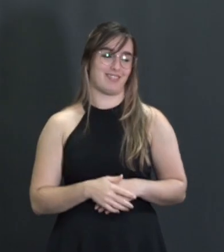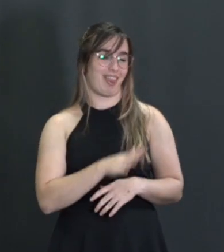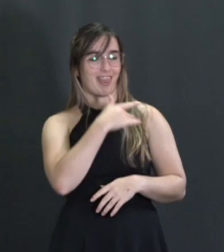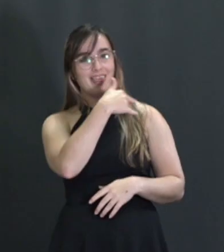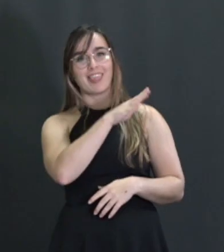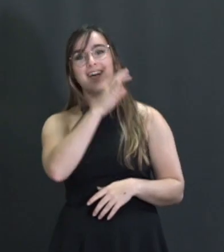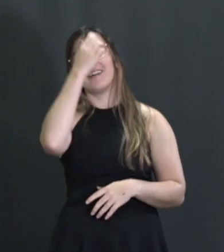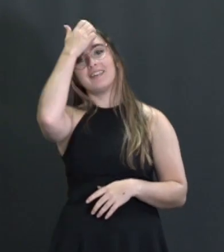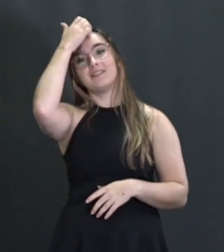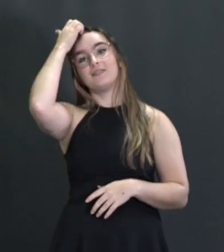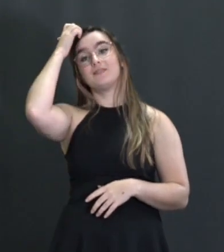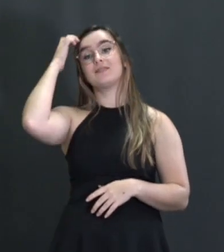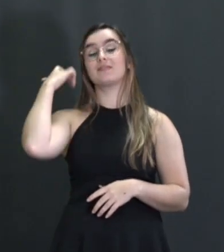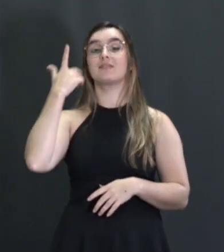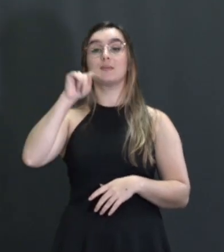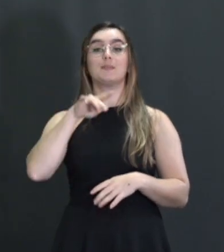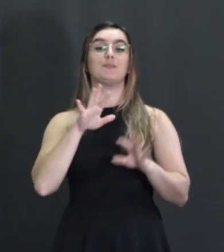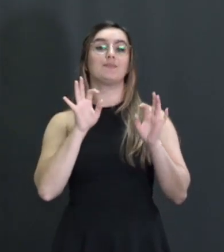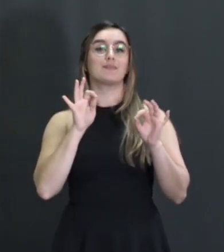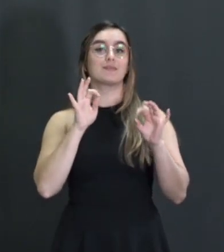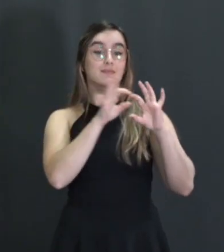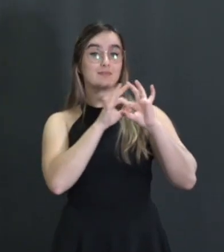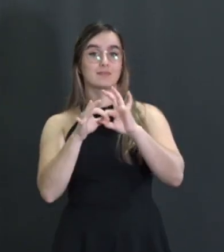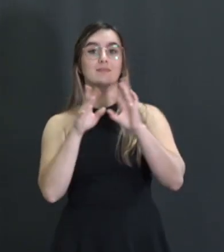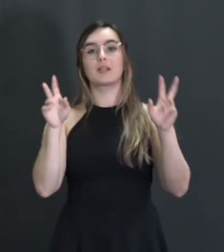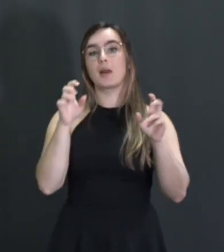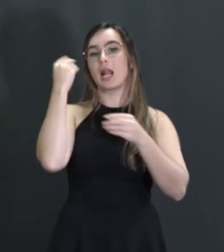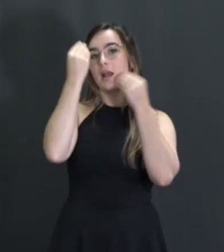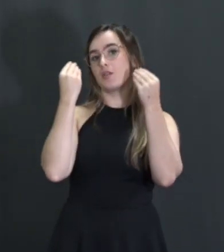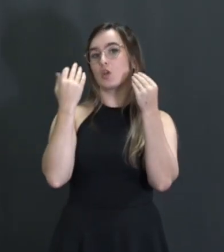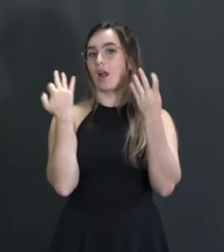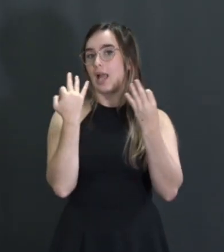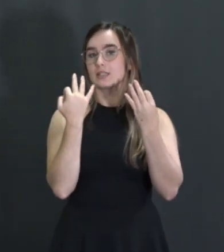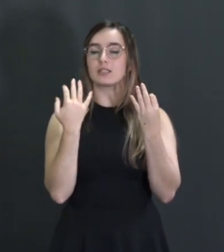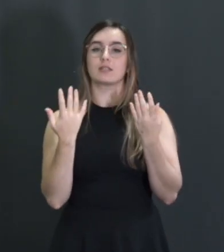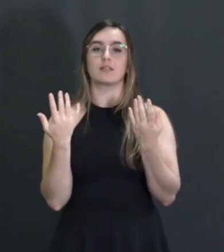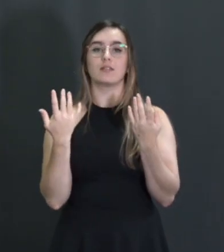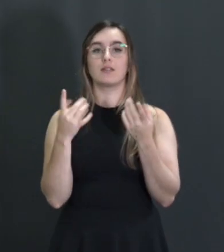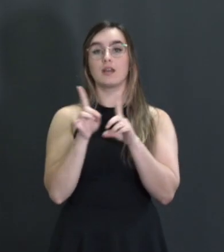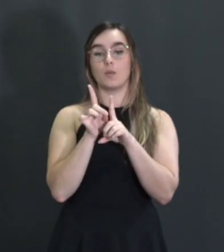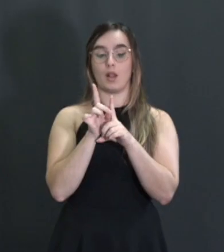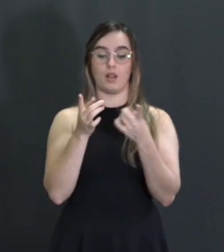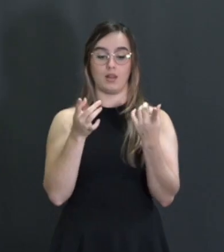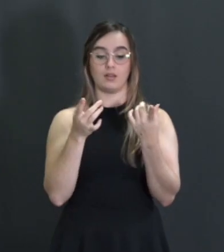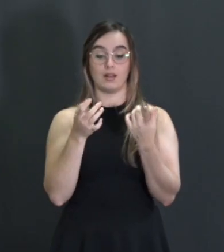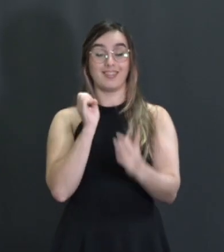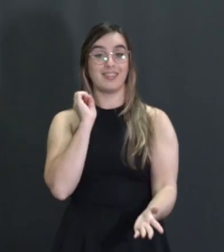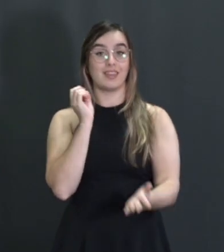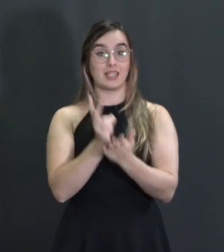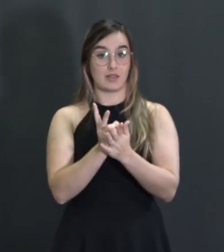Uniendo un poco... Bueno, entonces, yo creo que la reflexión sería un poco que El desafío